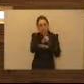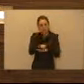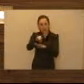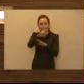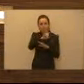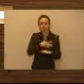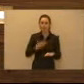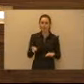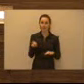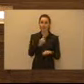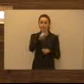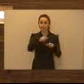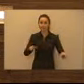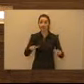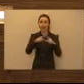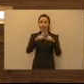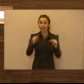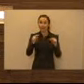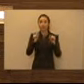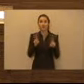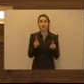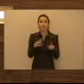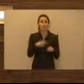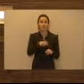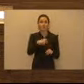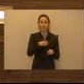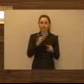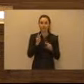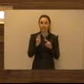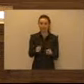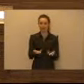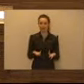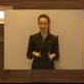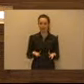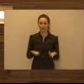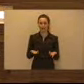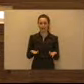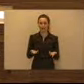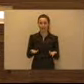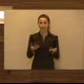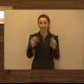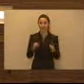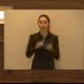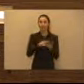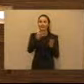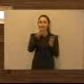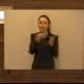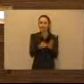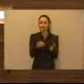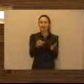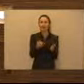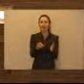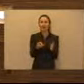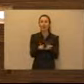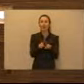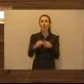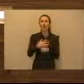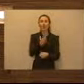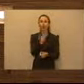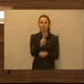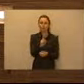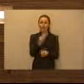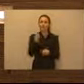que los asturianos veamos de ninguna forma de qué manera el sistema no nos está cubriendo la